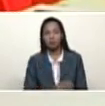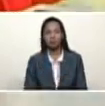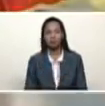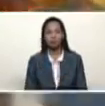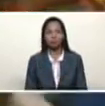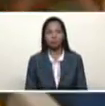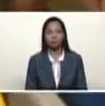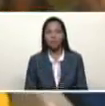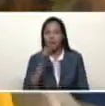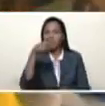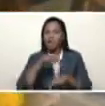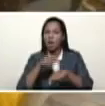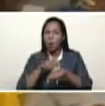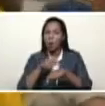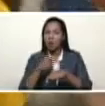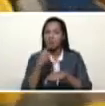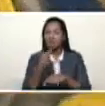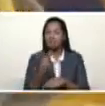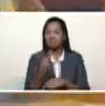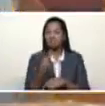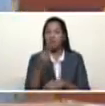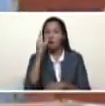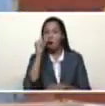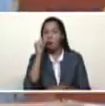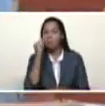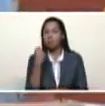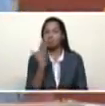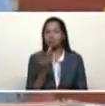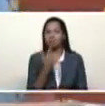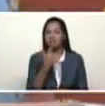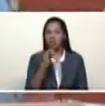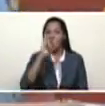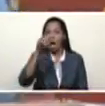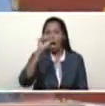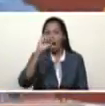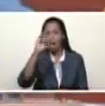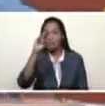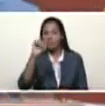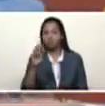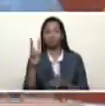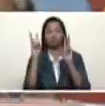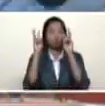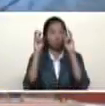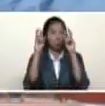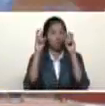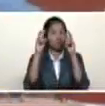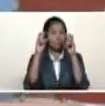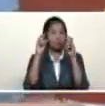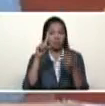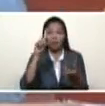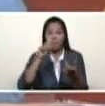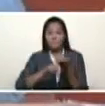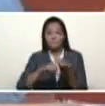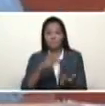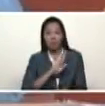A esa hora, dice la basura y la cloaca, Jaime Bailey, supuestamente Silia estaba en Punta